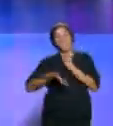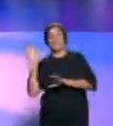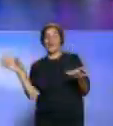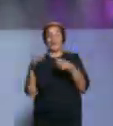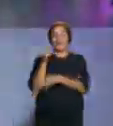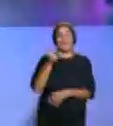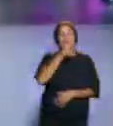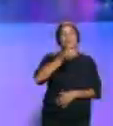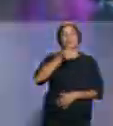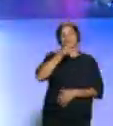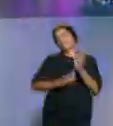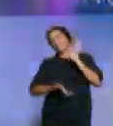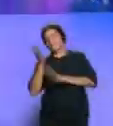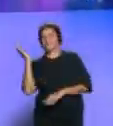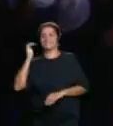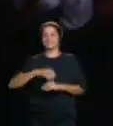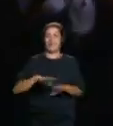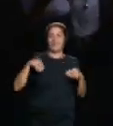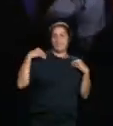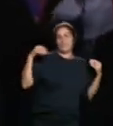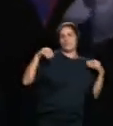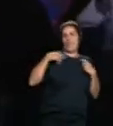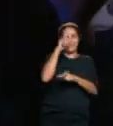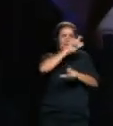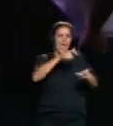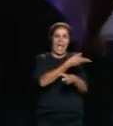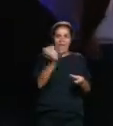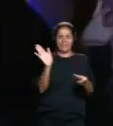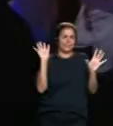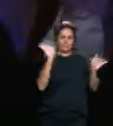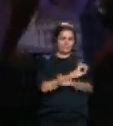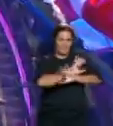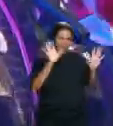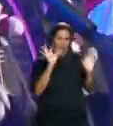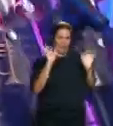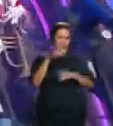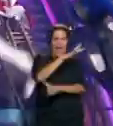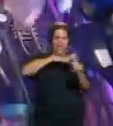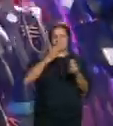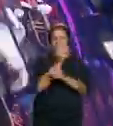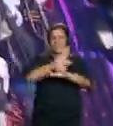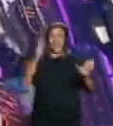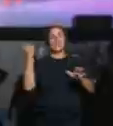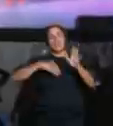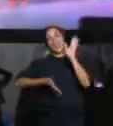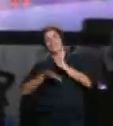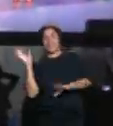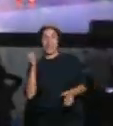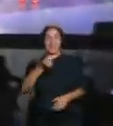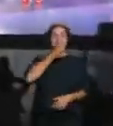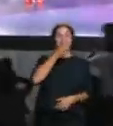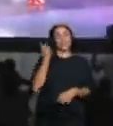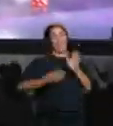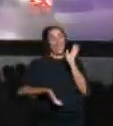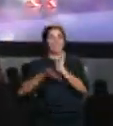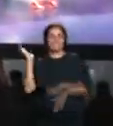Sonora ya se va. A disfrutar de nuestra gente, sin duda el mejor ambiente. Ya se va, la Sonora ya se